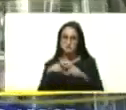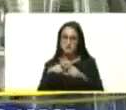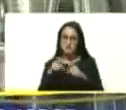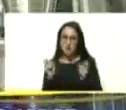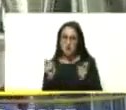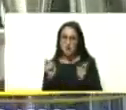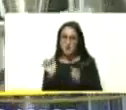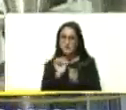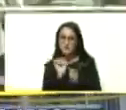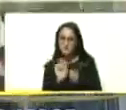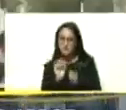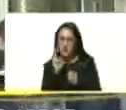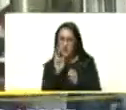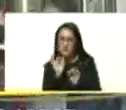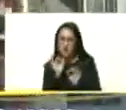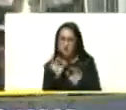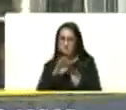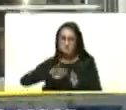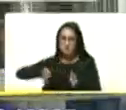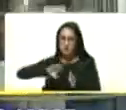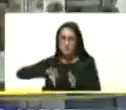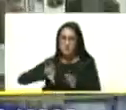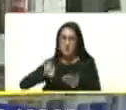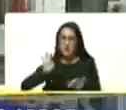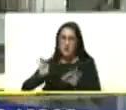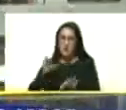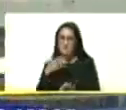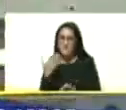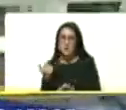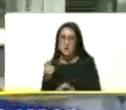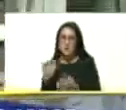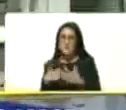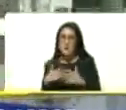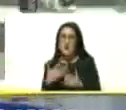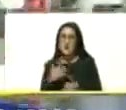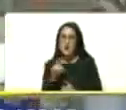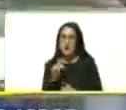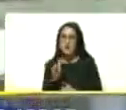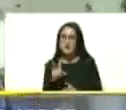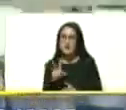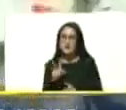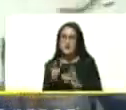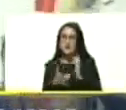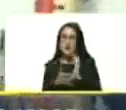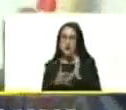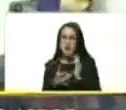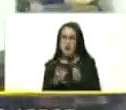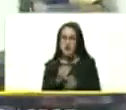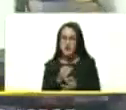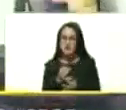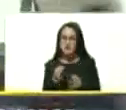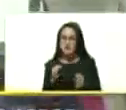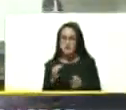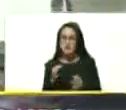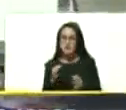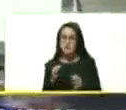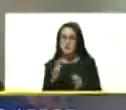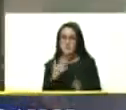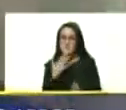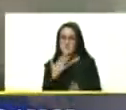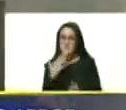el pulido y el clasificado. Para ello contamos con unas maquinarias de alta tecnología y de